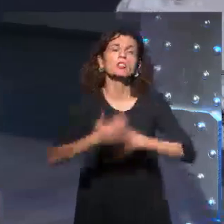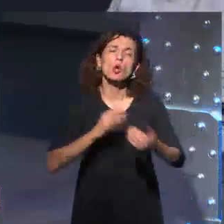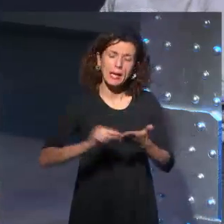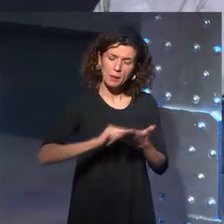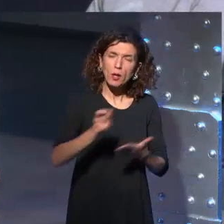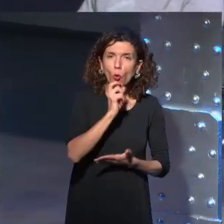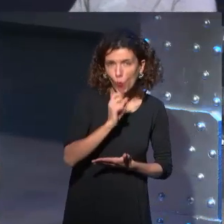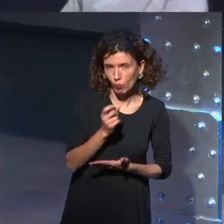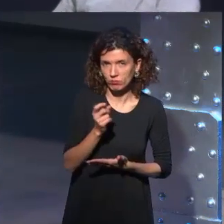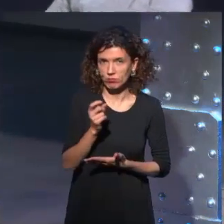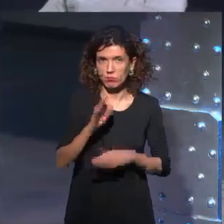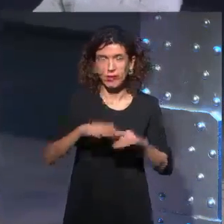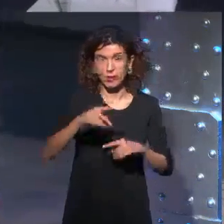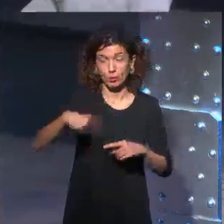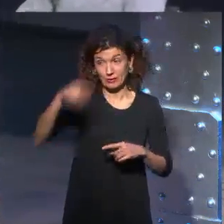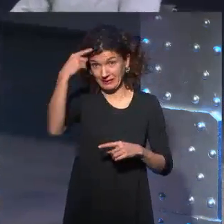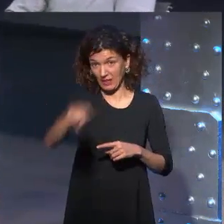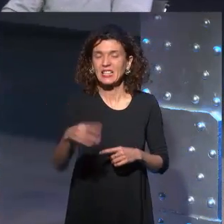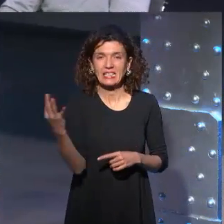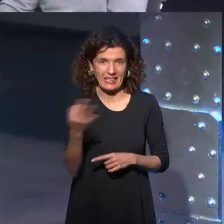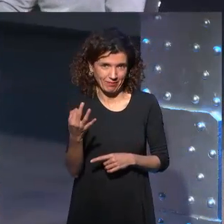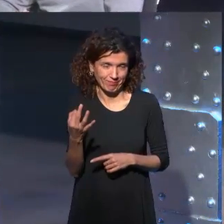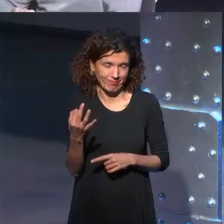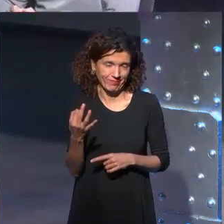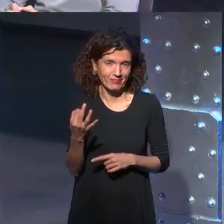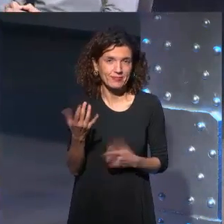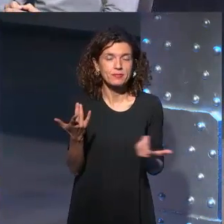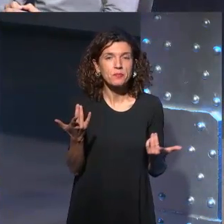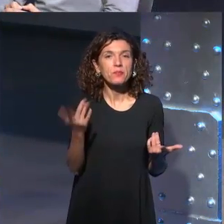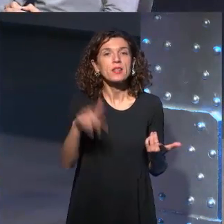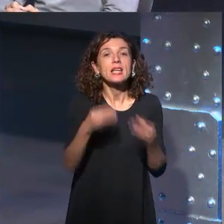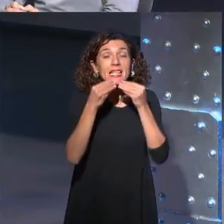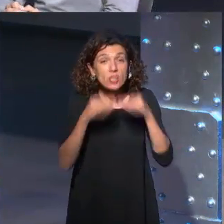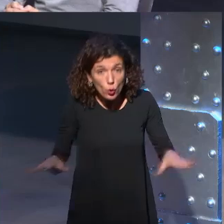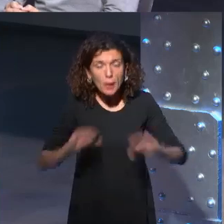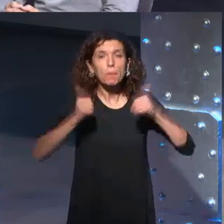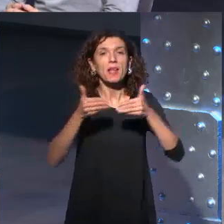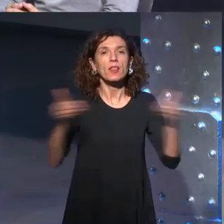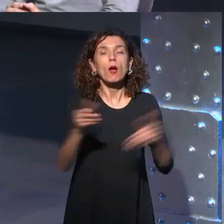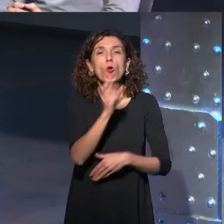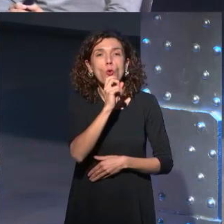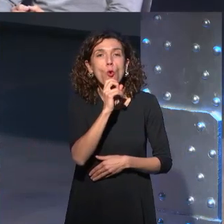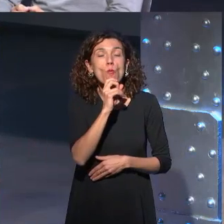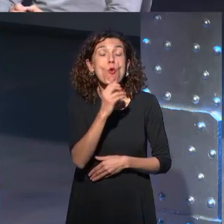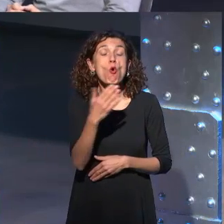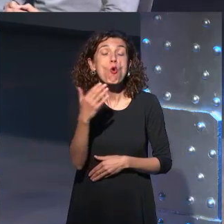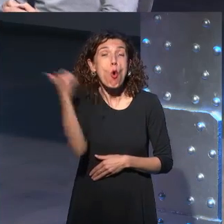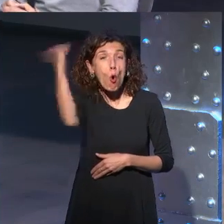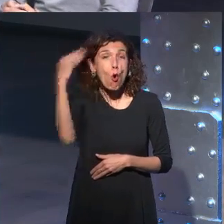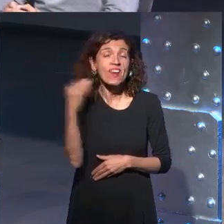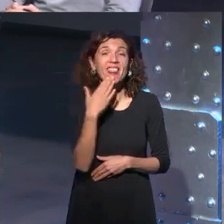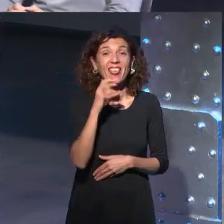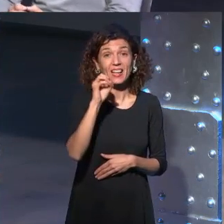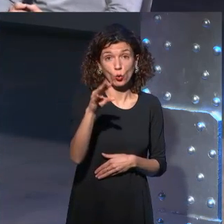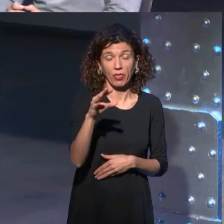escribir. Bueno, voy a contar un poco para que sepan de qué estamos hablando. La historia empieza con un muchacho de 14 años que se levanta